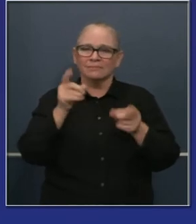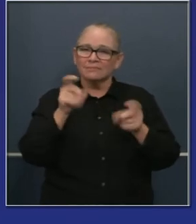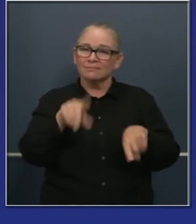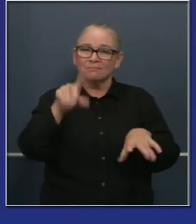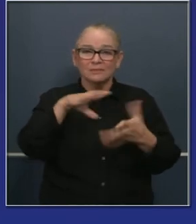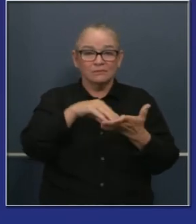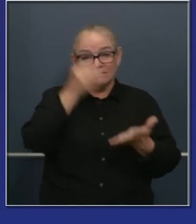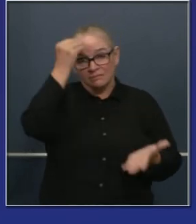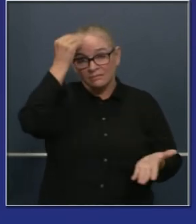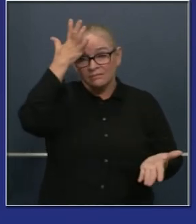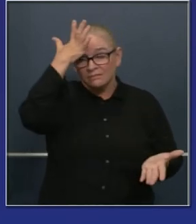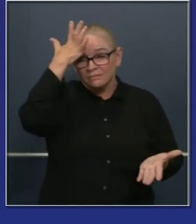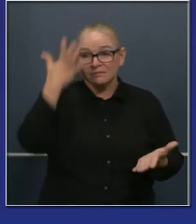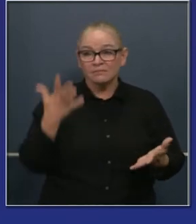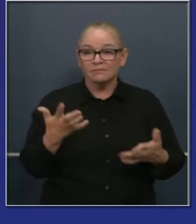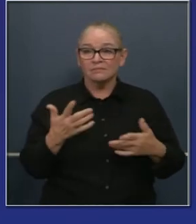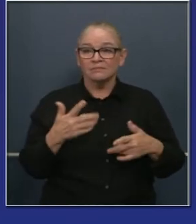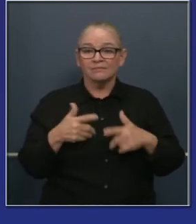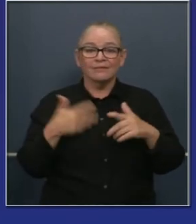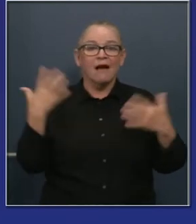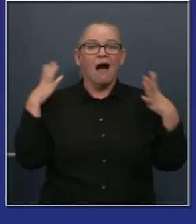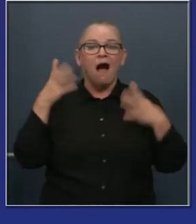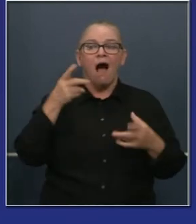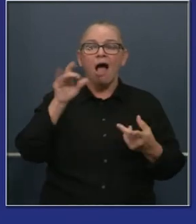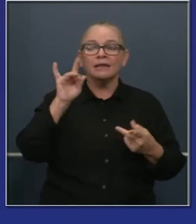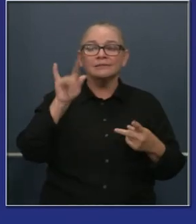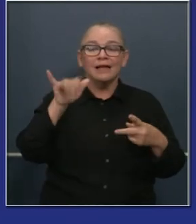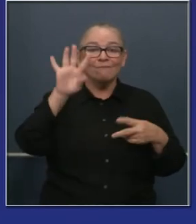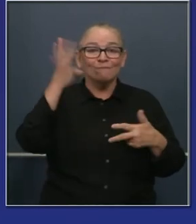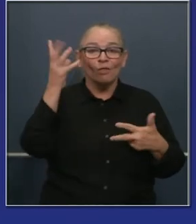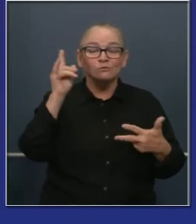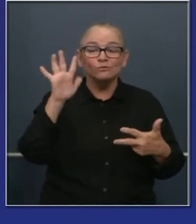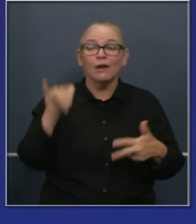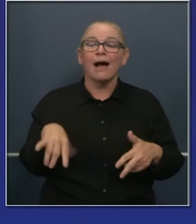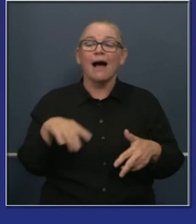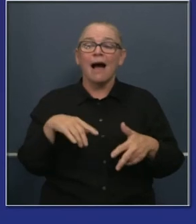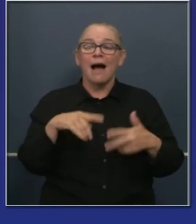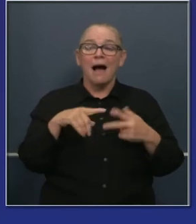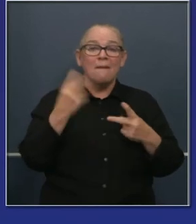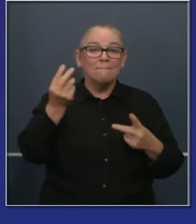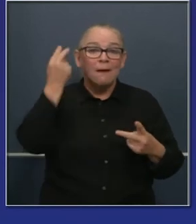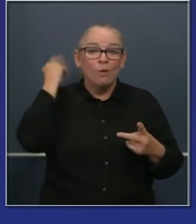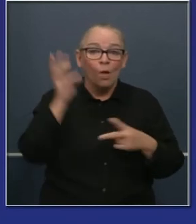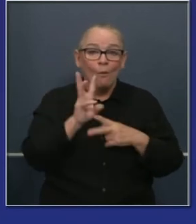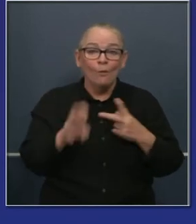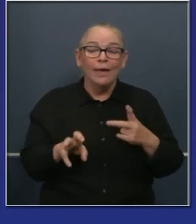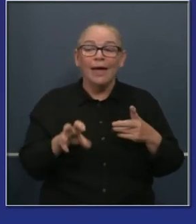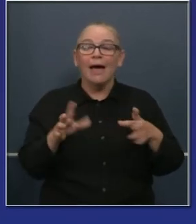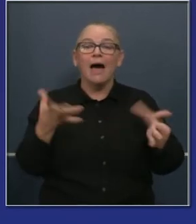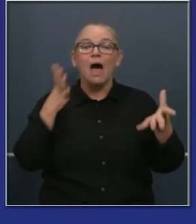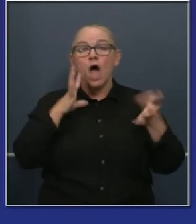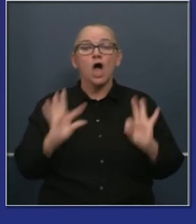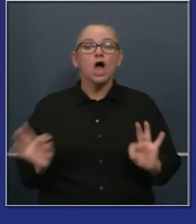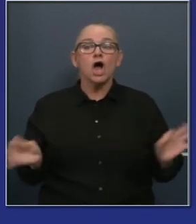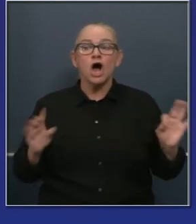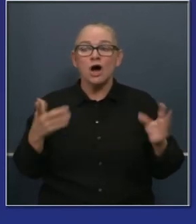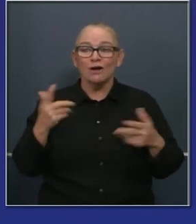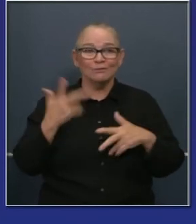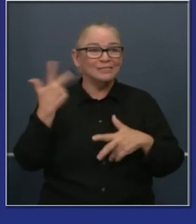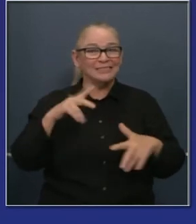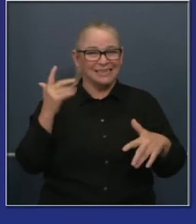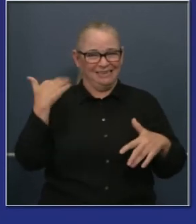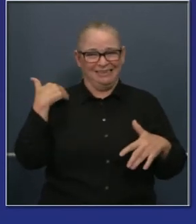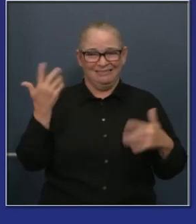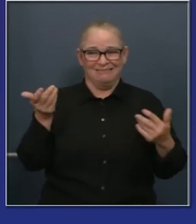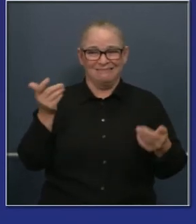del 4 de julio y del día memorial y con las experiencias del pasado hemos pasado por un día